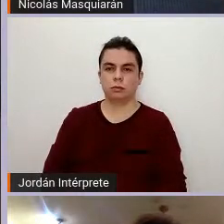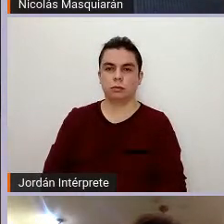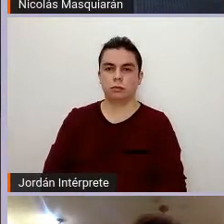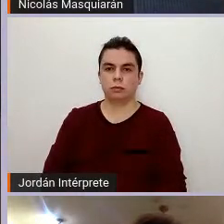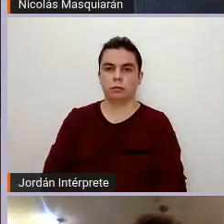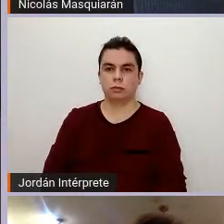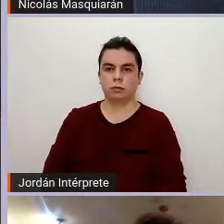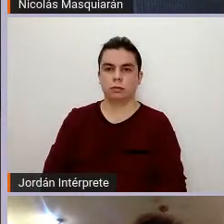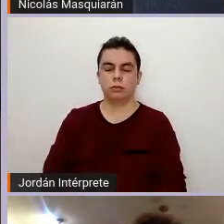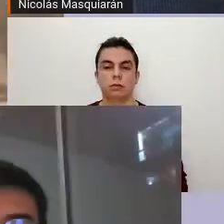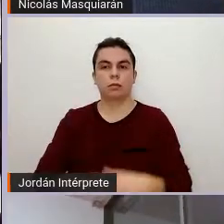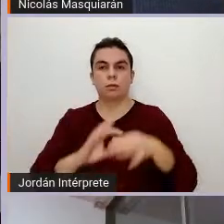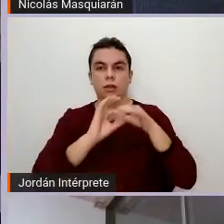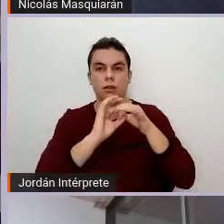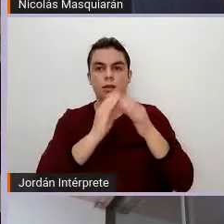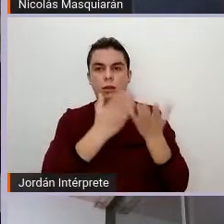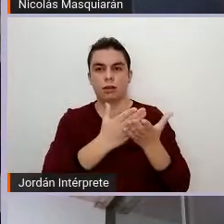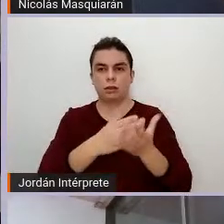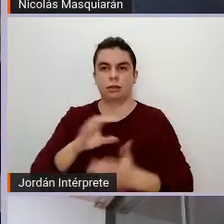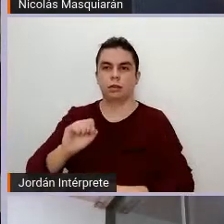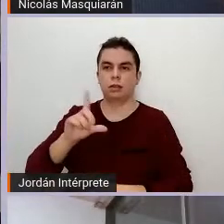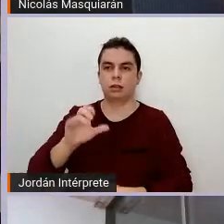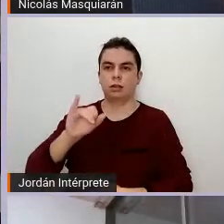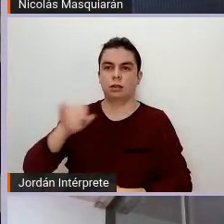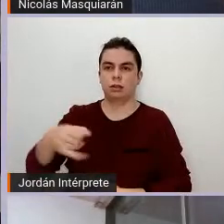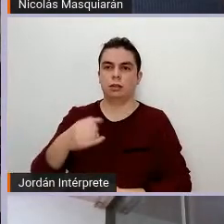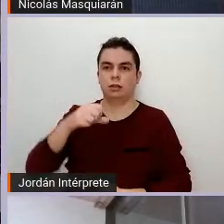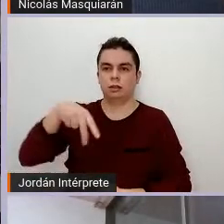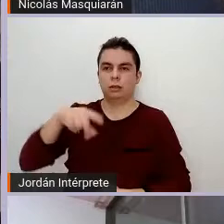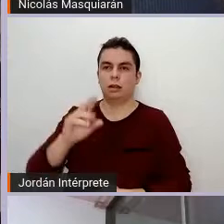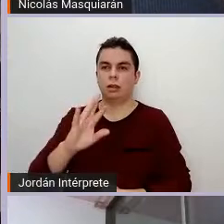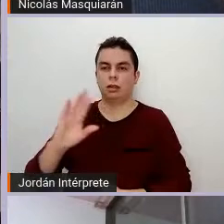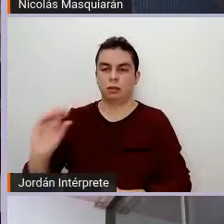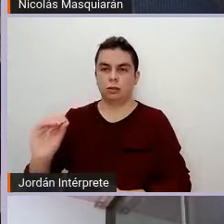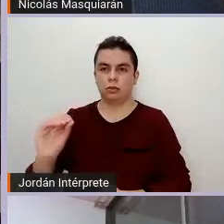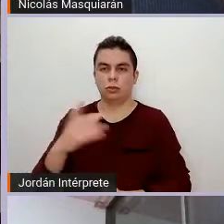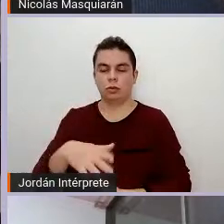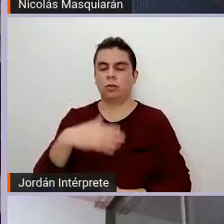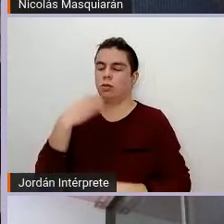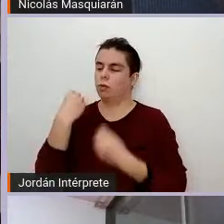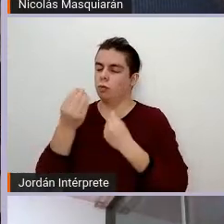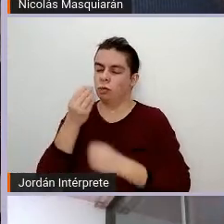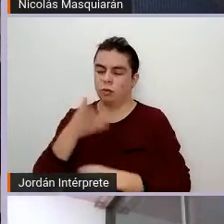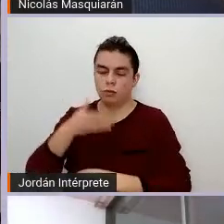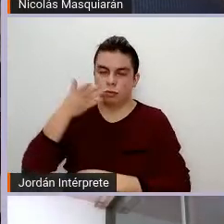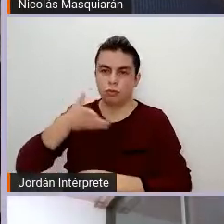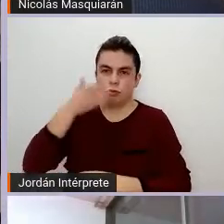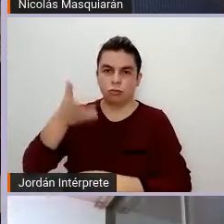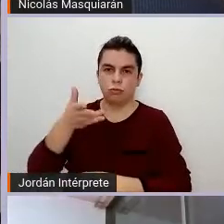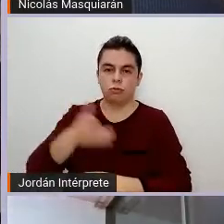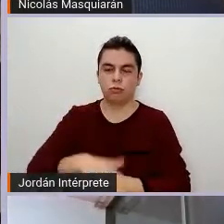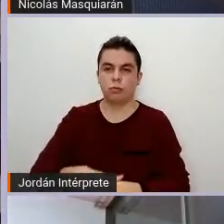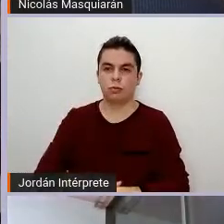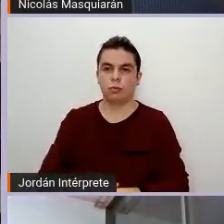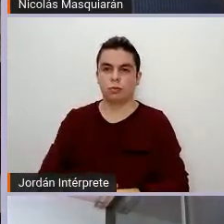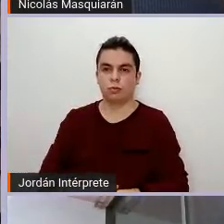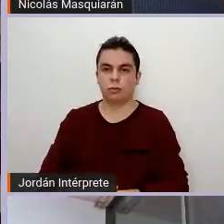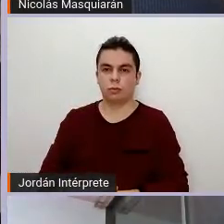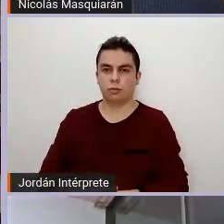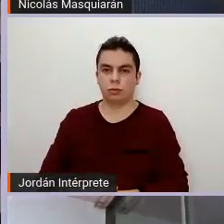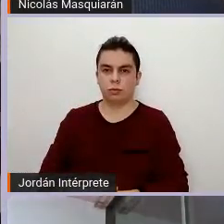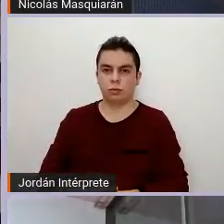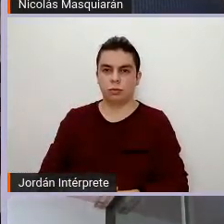Muchas gracias, Alejandro, por esta fantástica conferencia y que además has logrado hacer